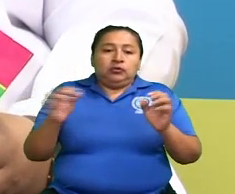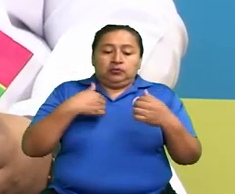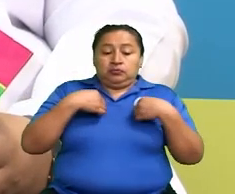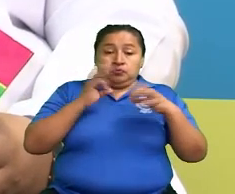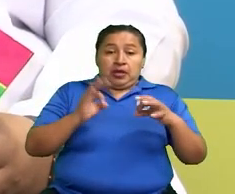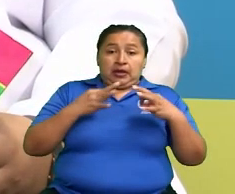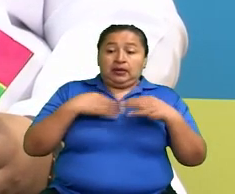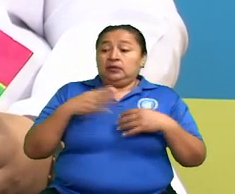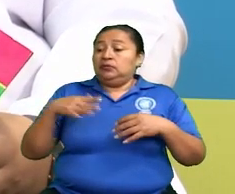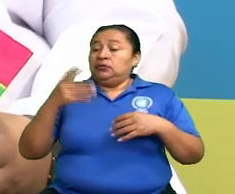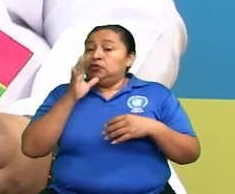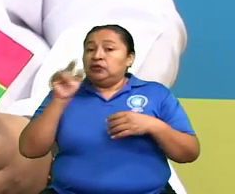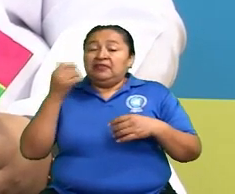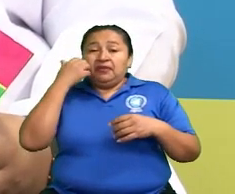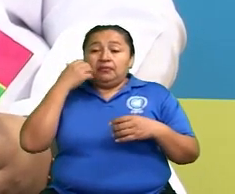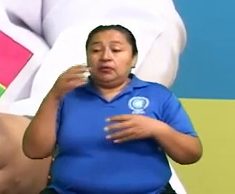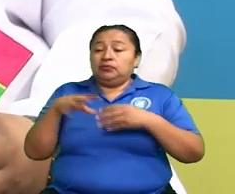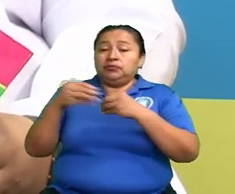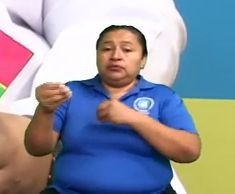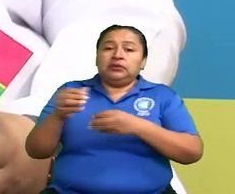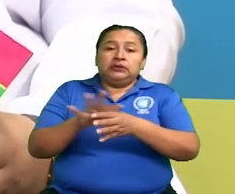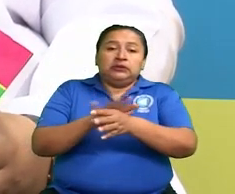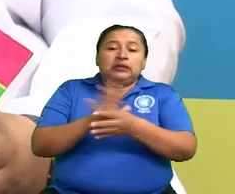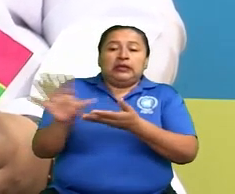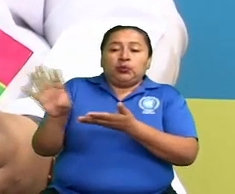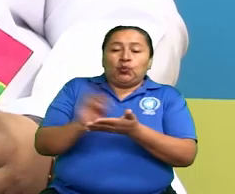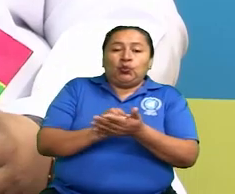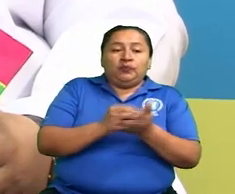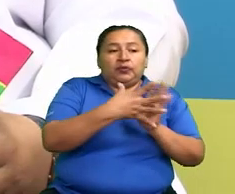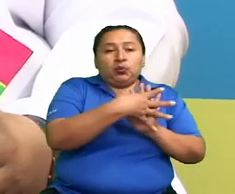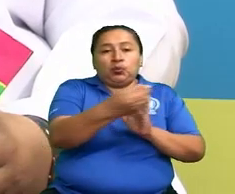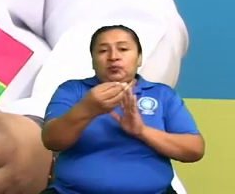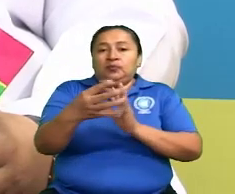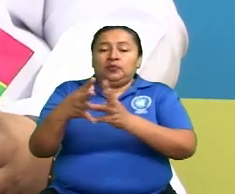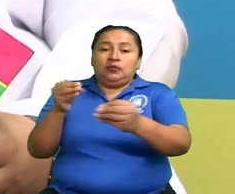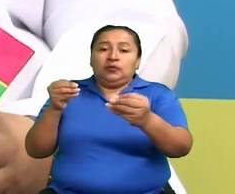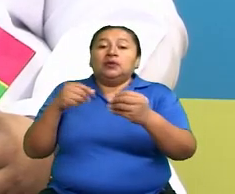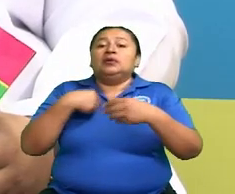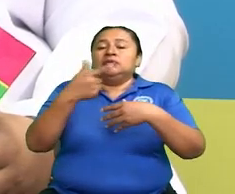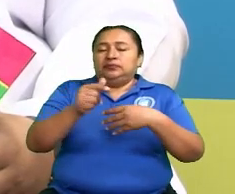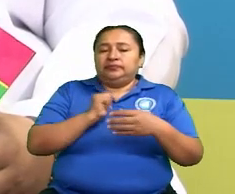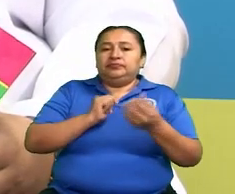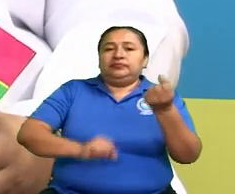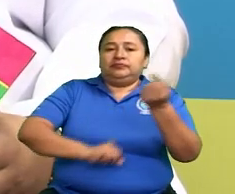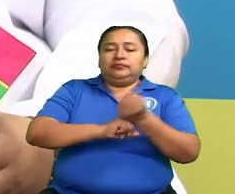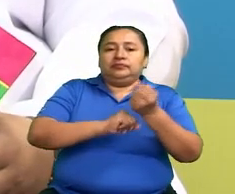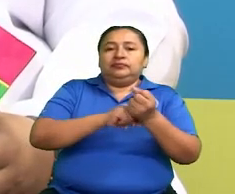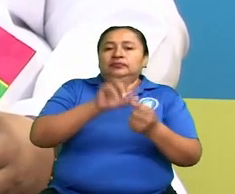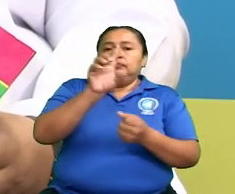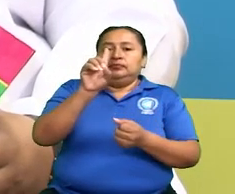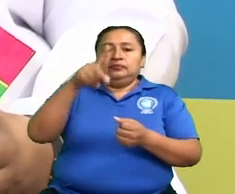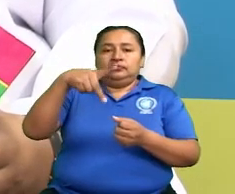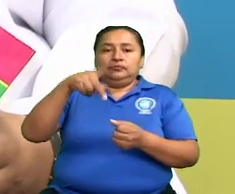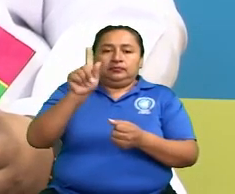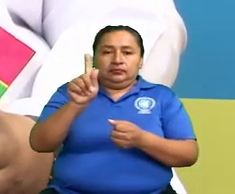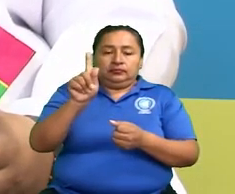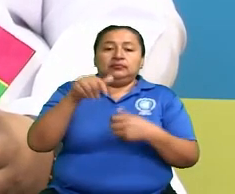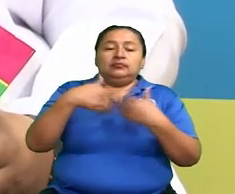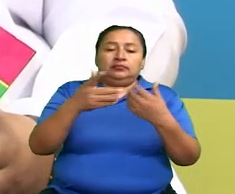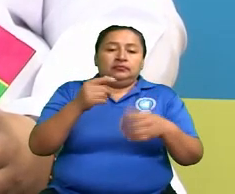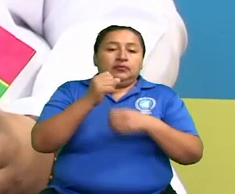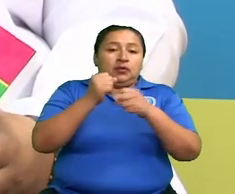a un niño enfermo, haya más sensibilidad. Por eso garantizamos nosotros el otro refuerzo de lo que es la DPT en la